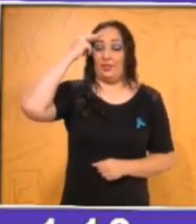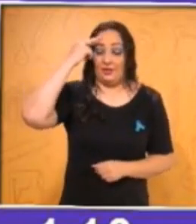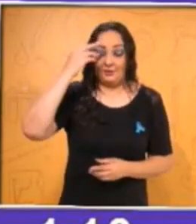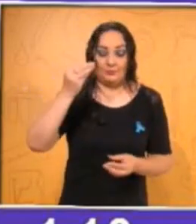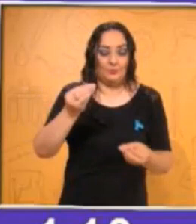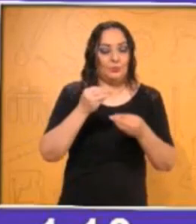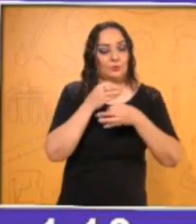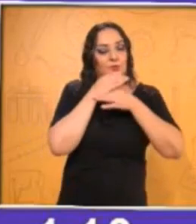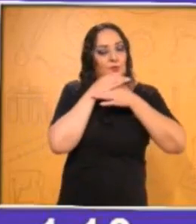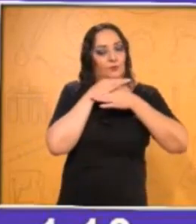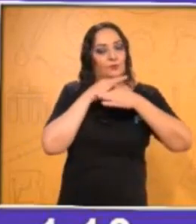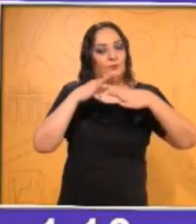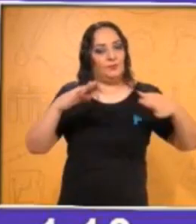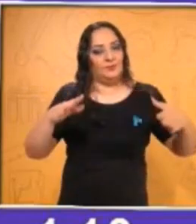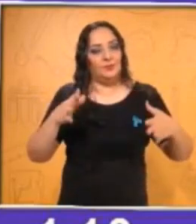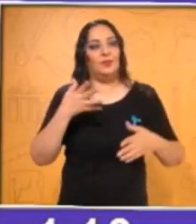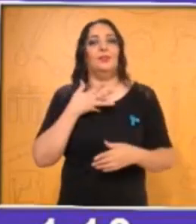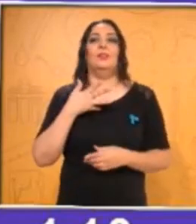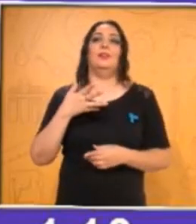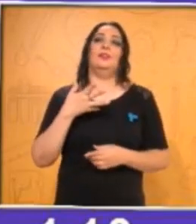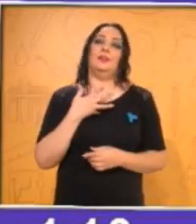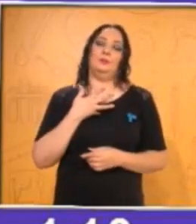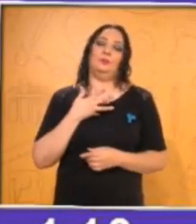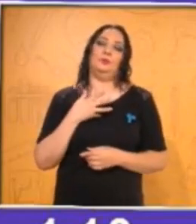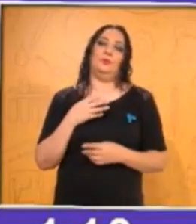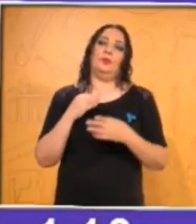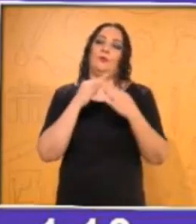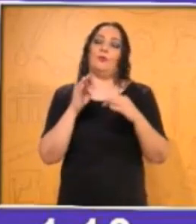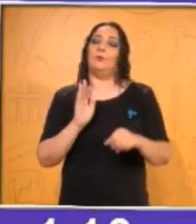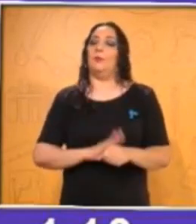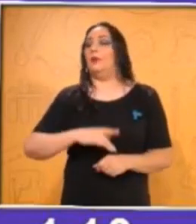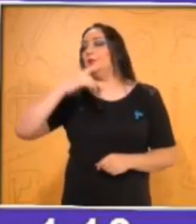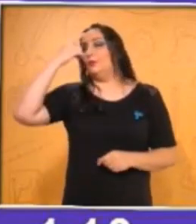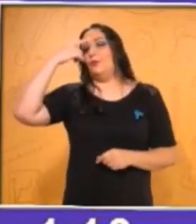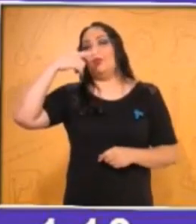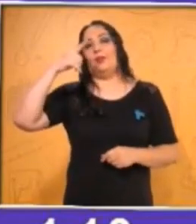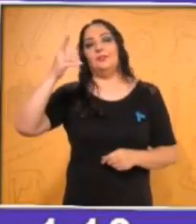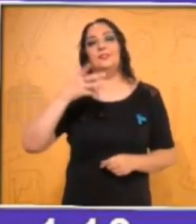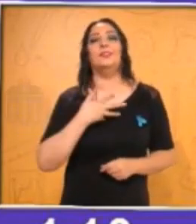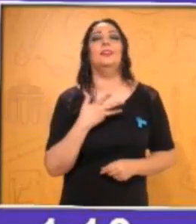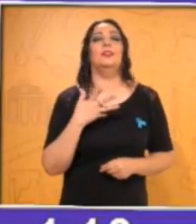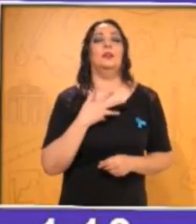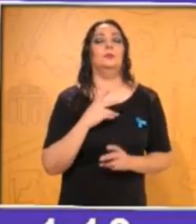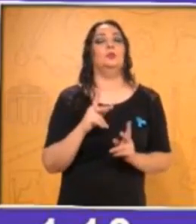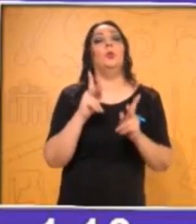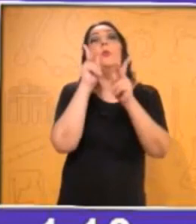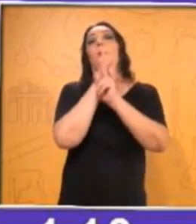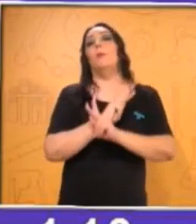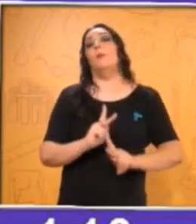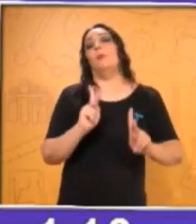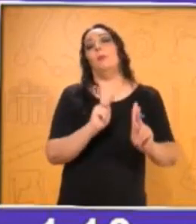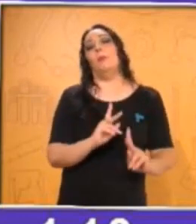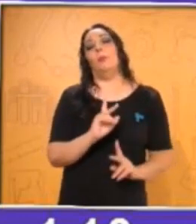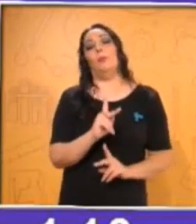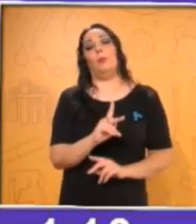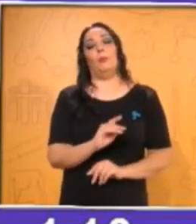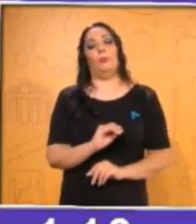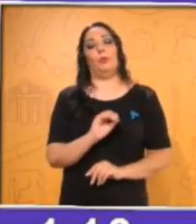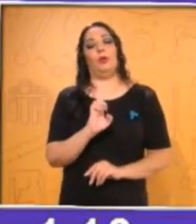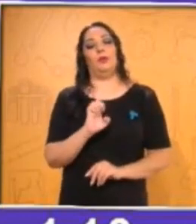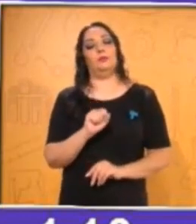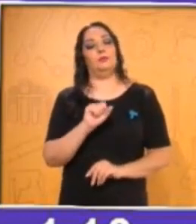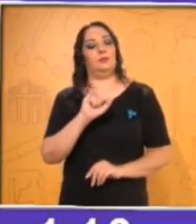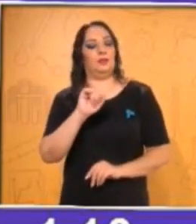mucha información de una manera sencilla. Entonces, tenemos ahí poesía. Vamos a ver qué